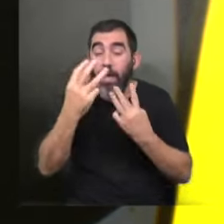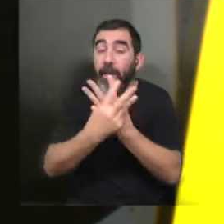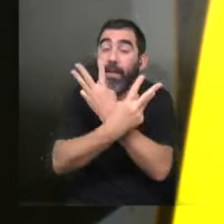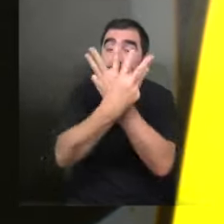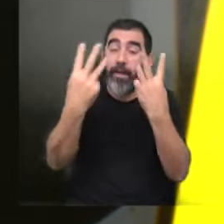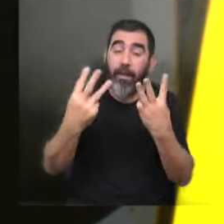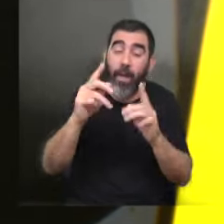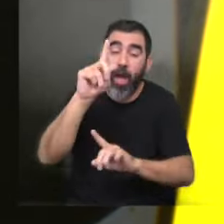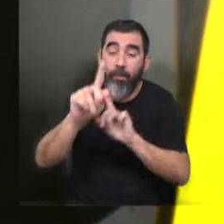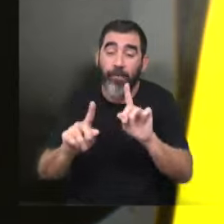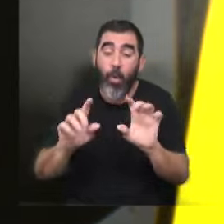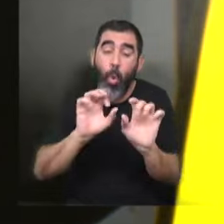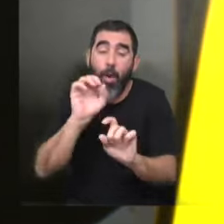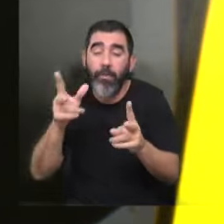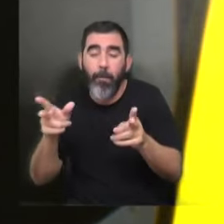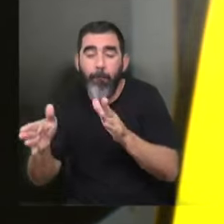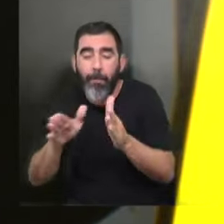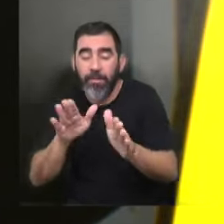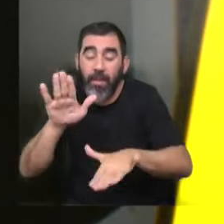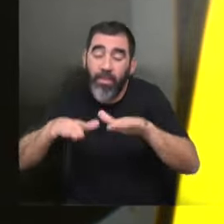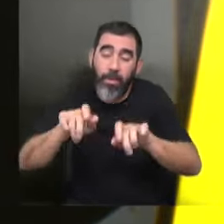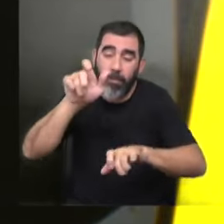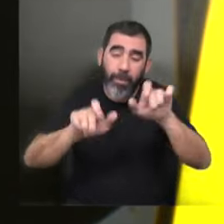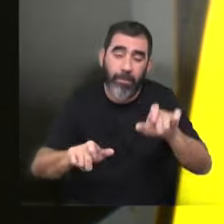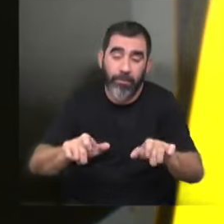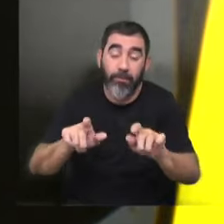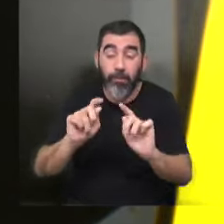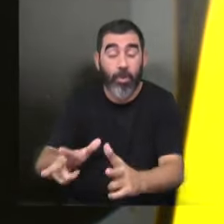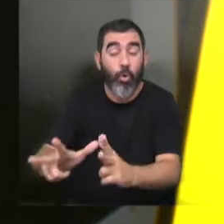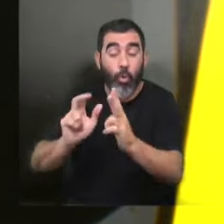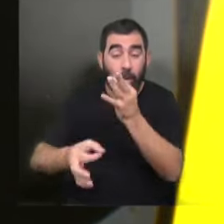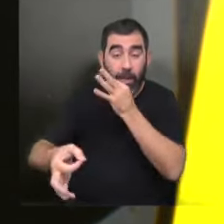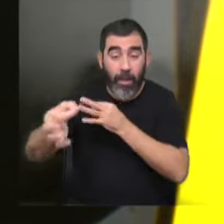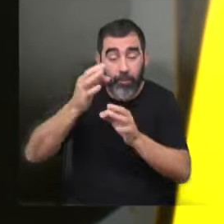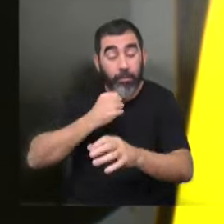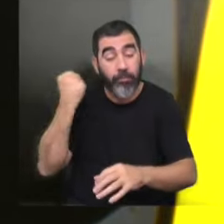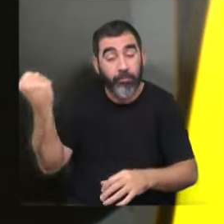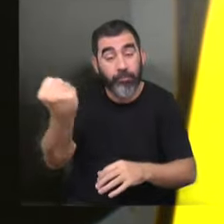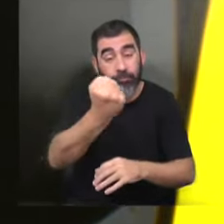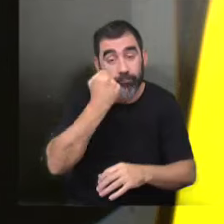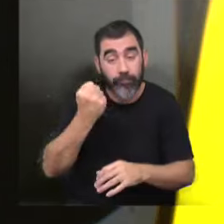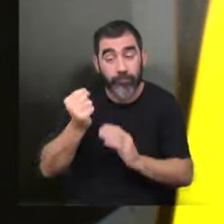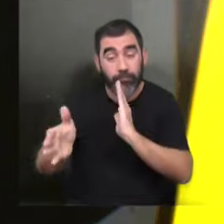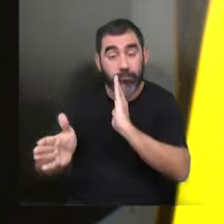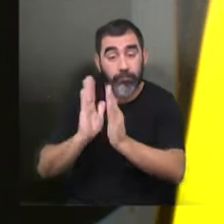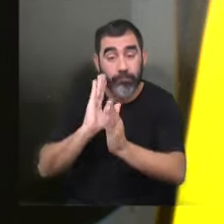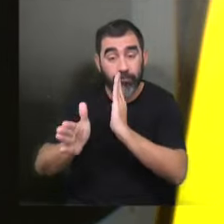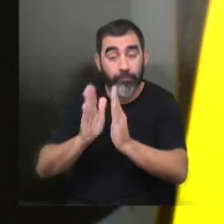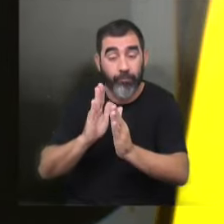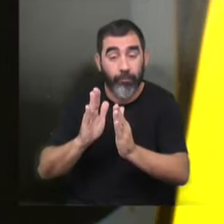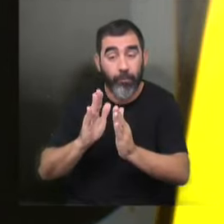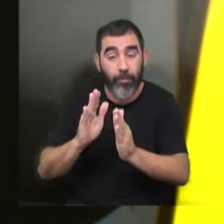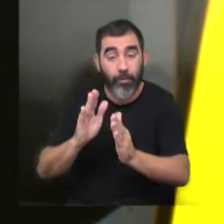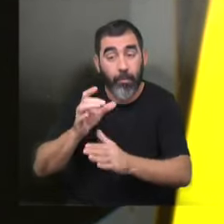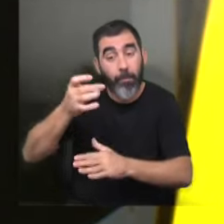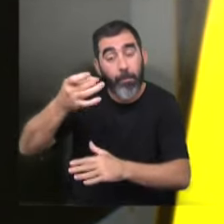en algunos casos y anestesia local en otros, según el paciente. Una cosa que nos decía Pablo era lo importante que es que este tratamiento lo haga